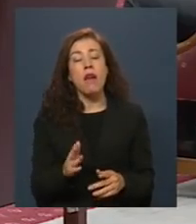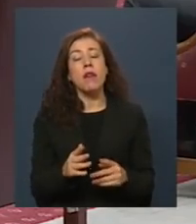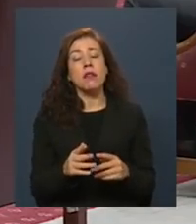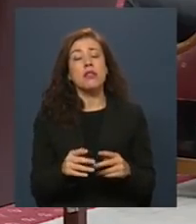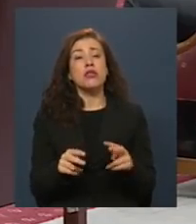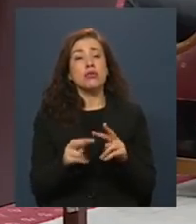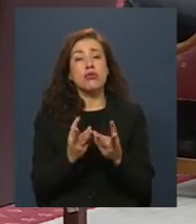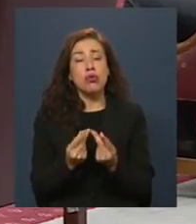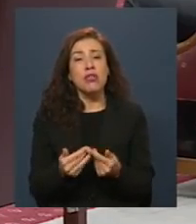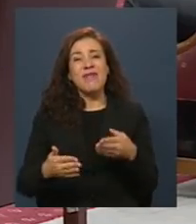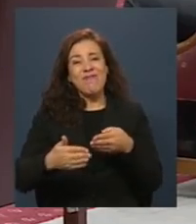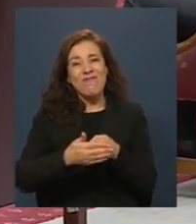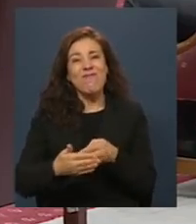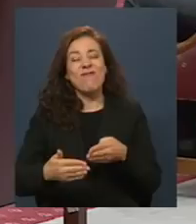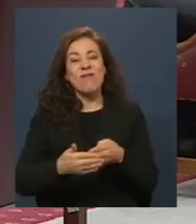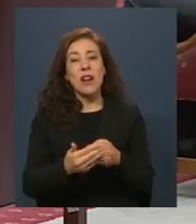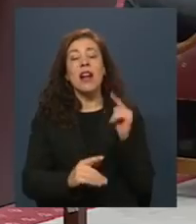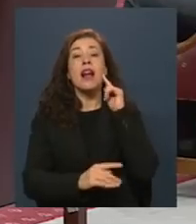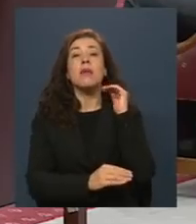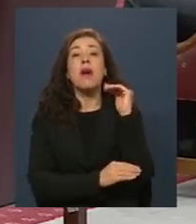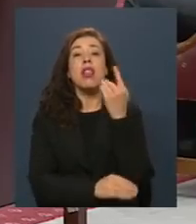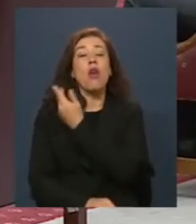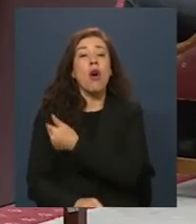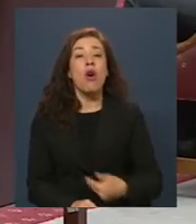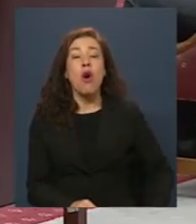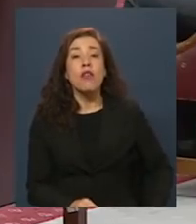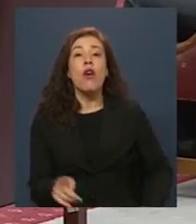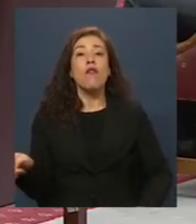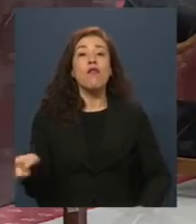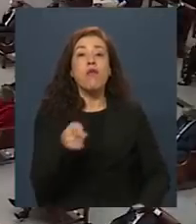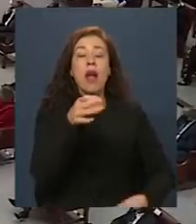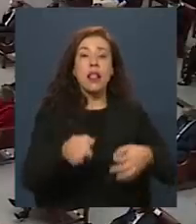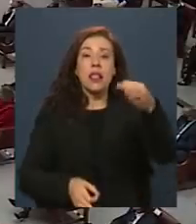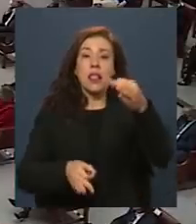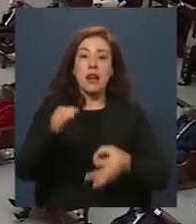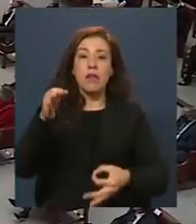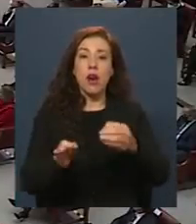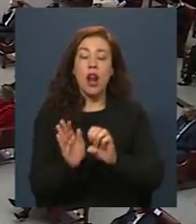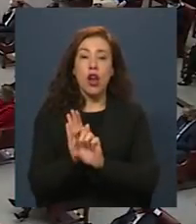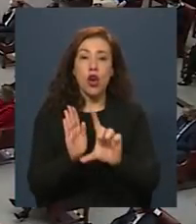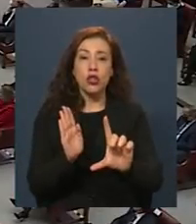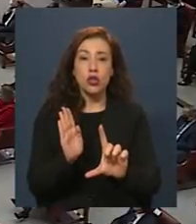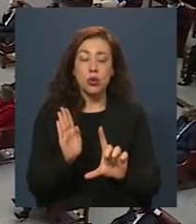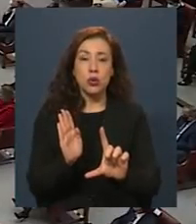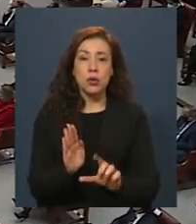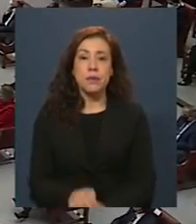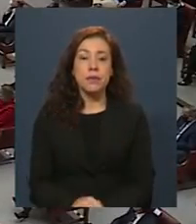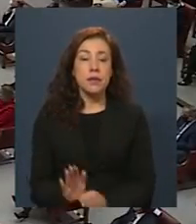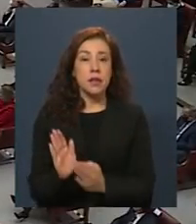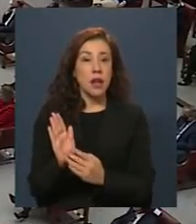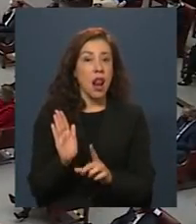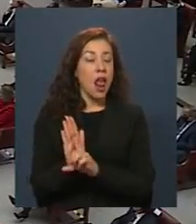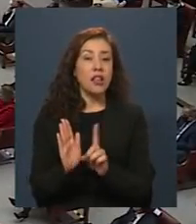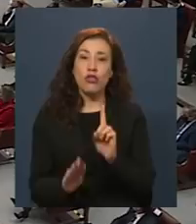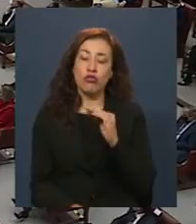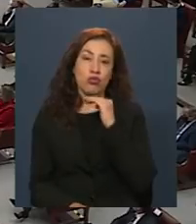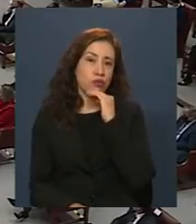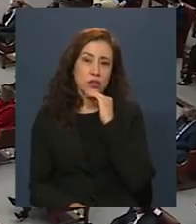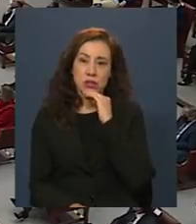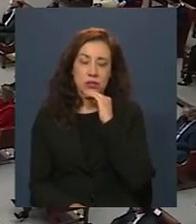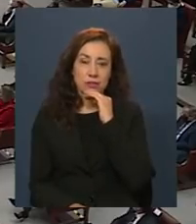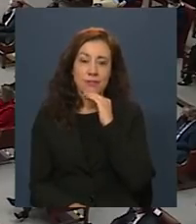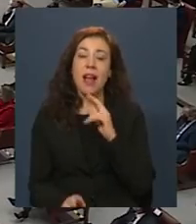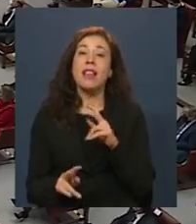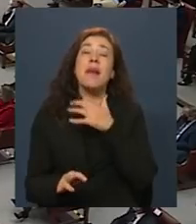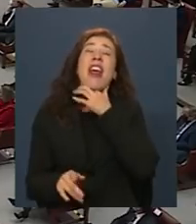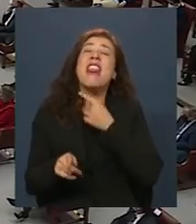incluso las barreras impuestas por el Gobierno, que recurrió al Tribunal Constitucional. Pero estas leyes ya no bastan. Las